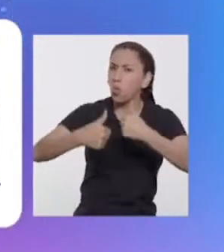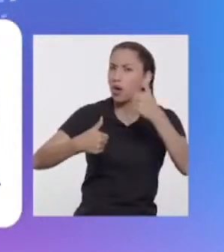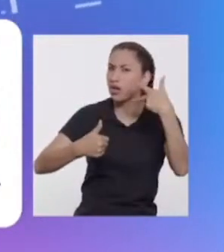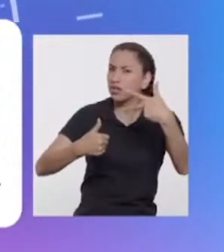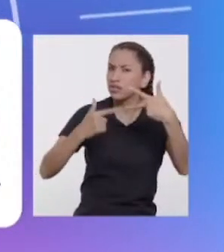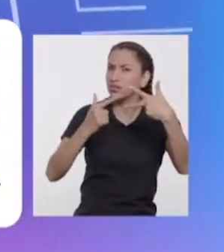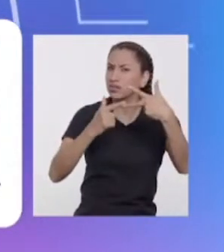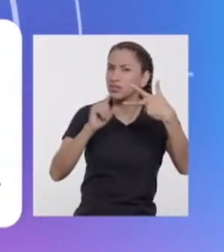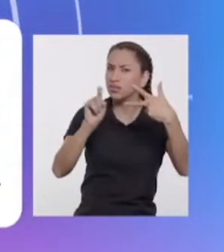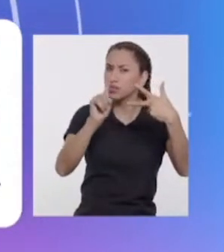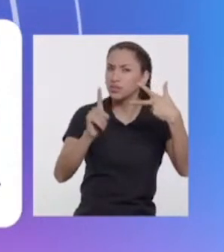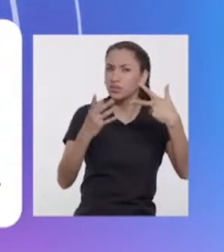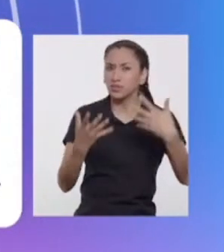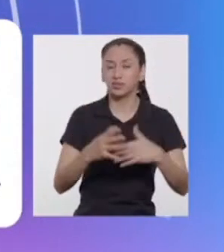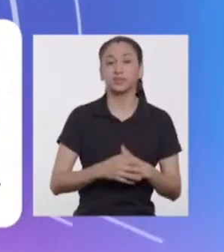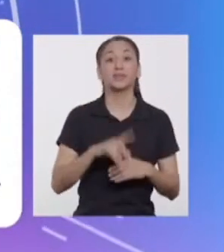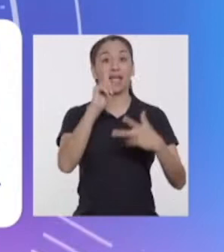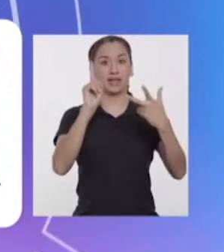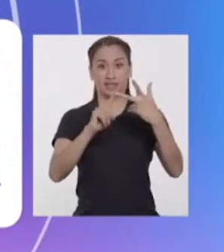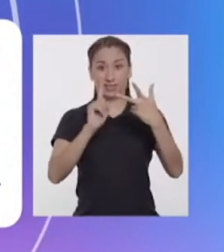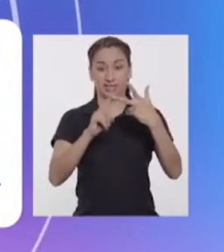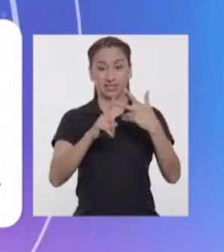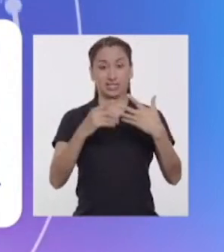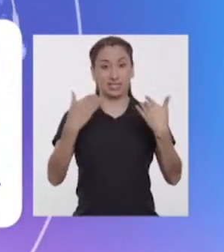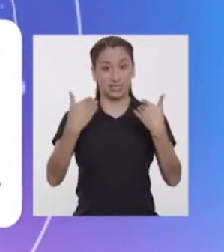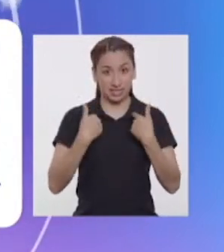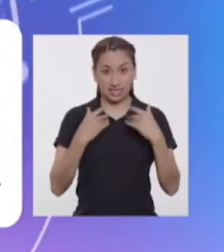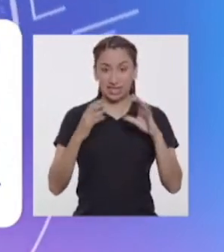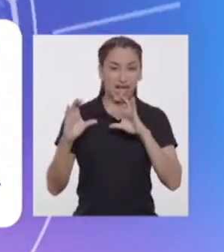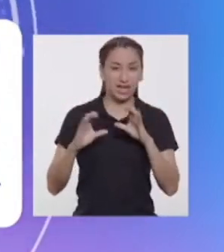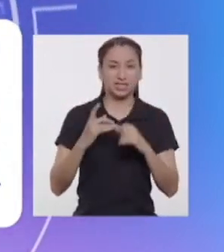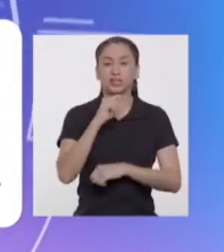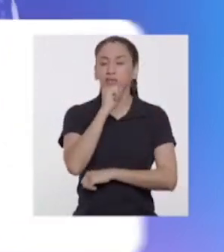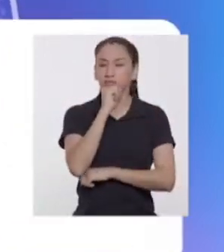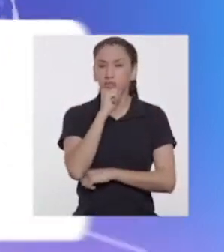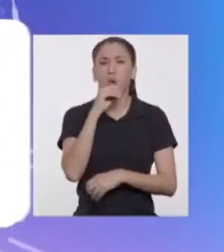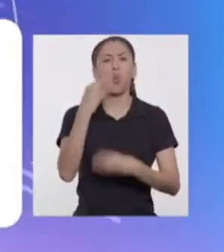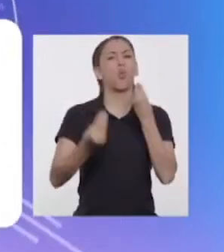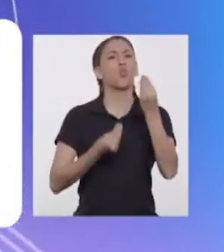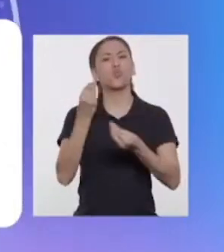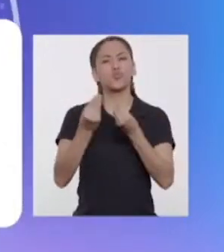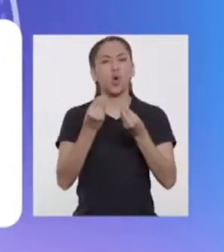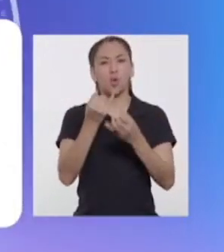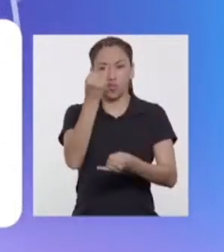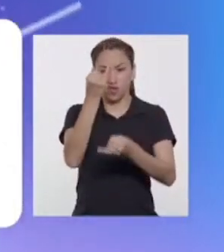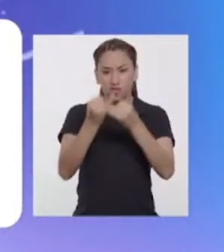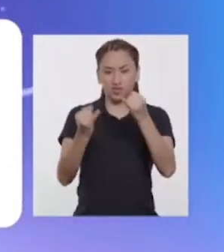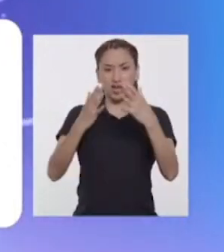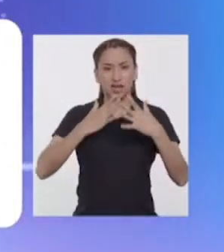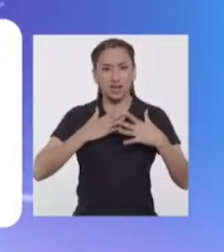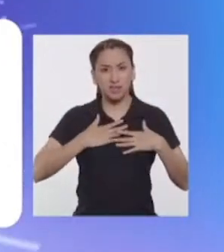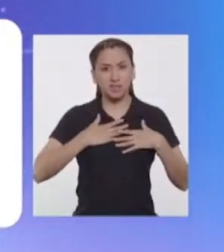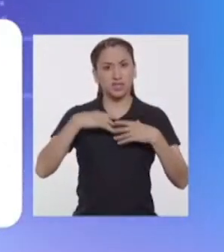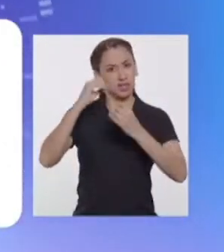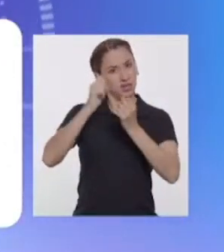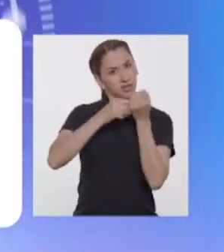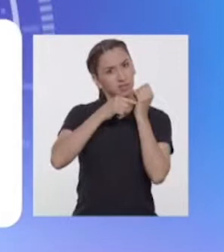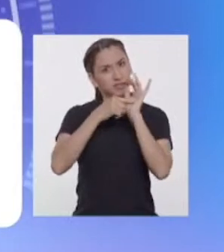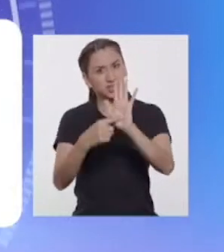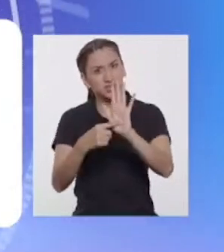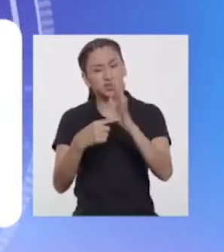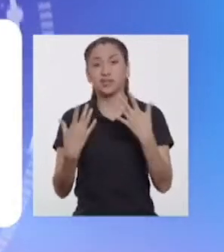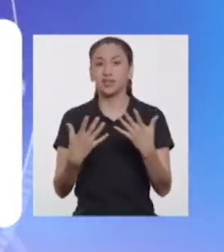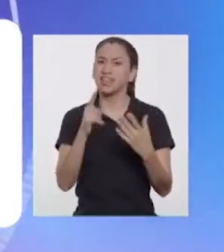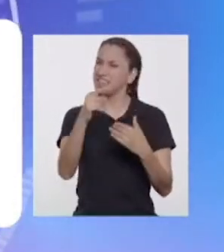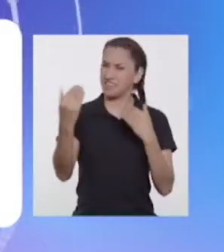la tercera pregunta? La tercera pregunta que debemos de hacernos es, ¿cómo terminó mi presentación? ¡Eso